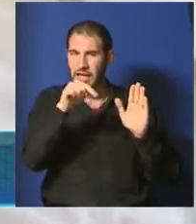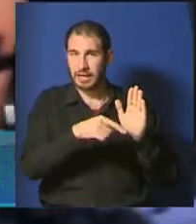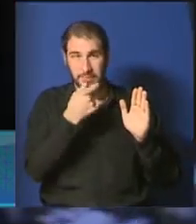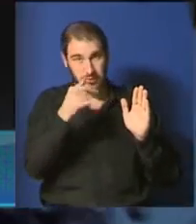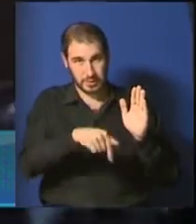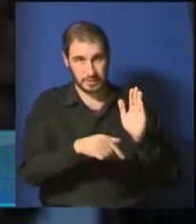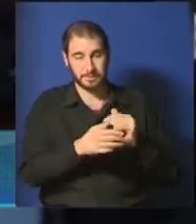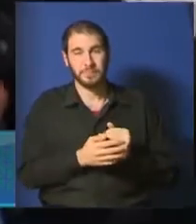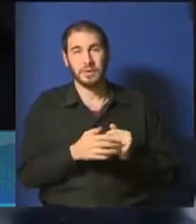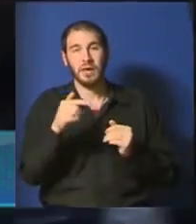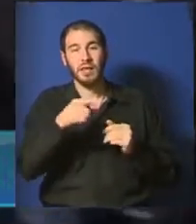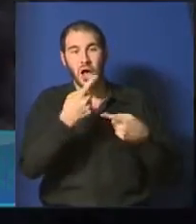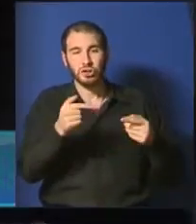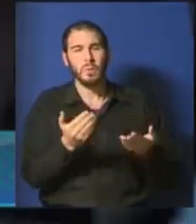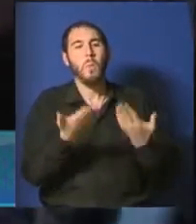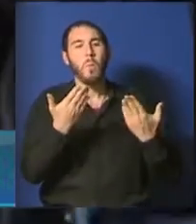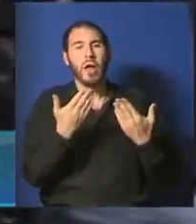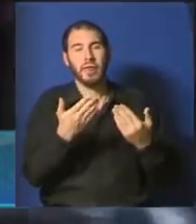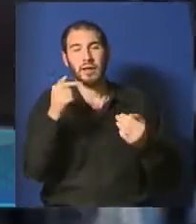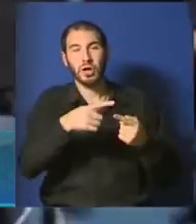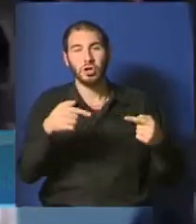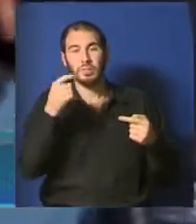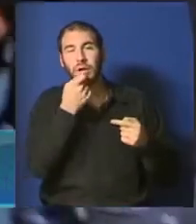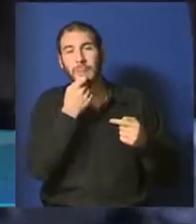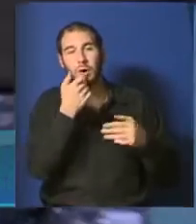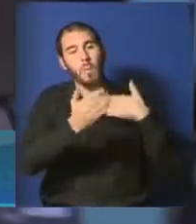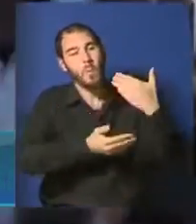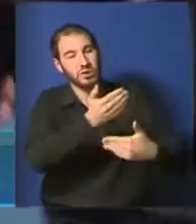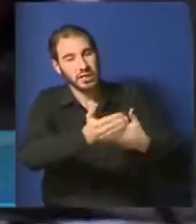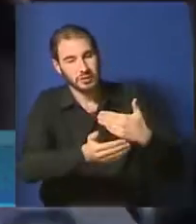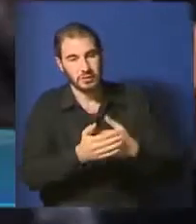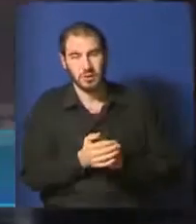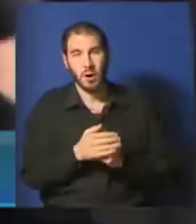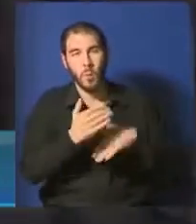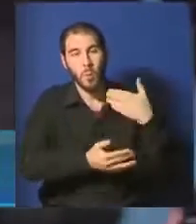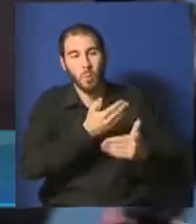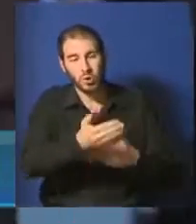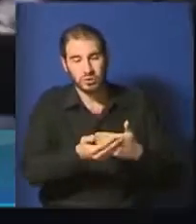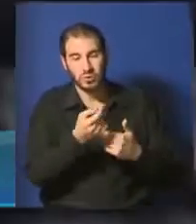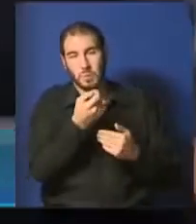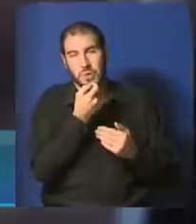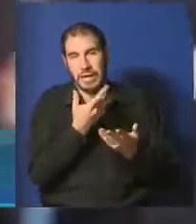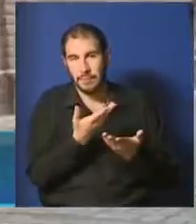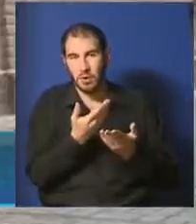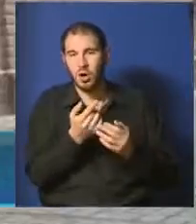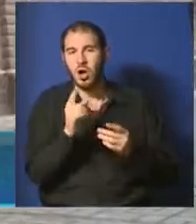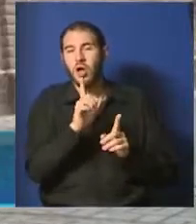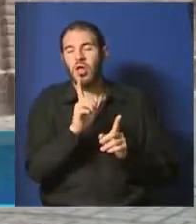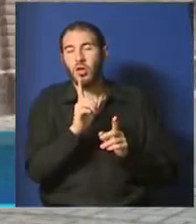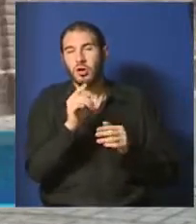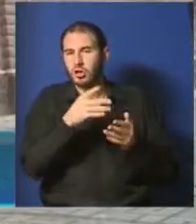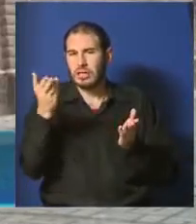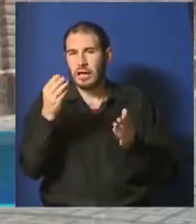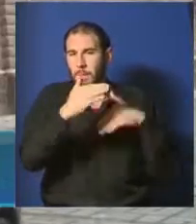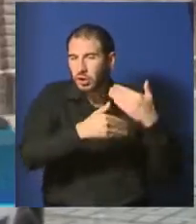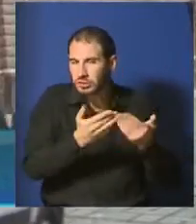Mendoza tiene facultades sobre lo que sería el proceso. El proceso, ¿no es cierto?, no atañe a las